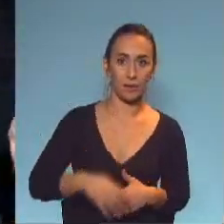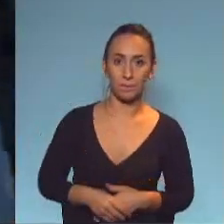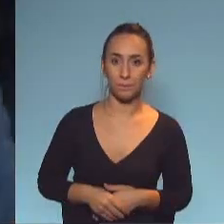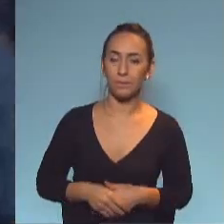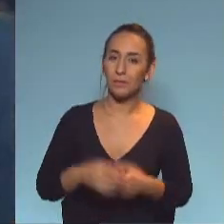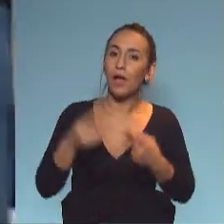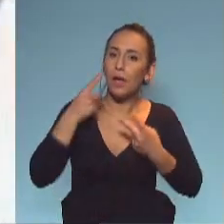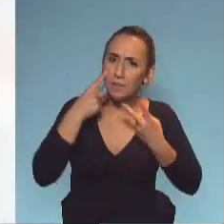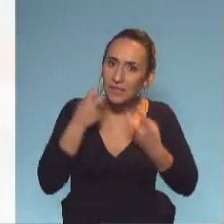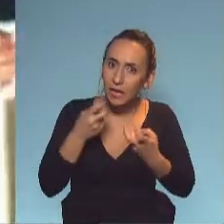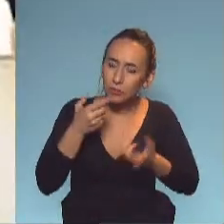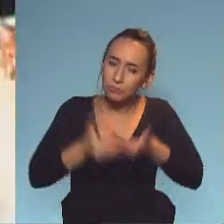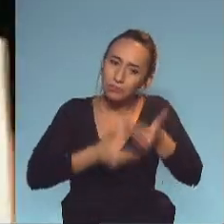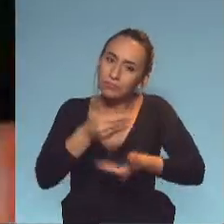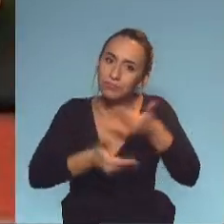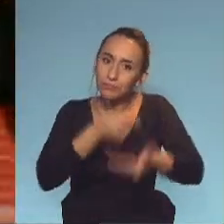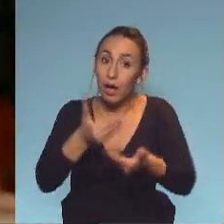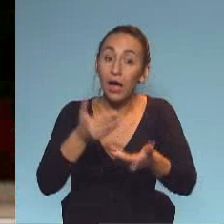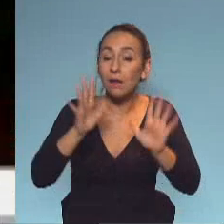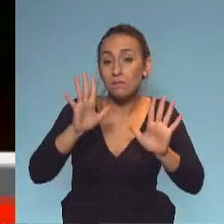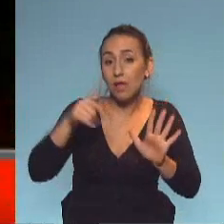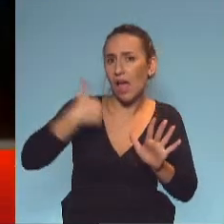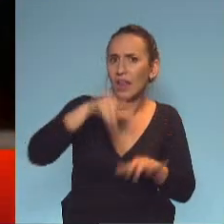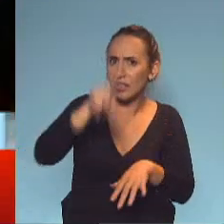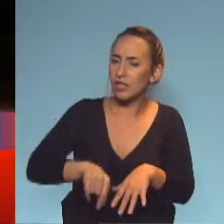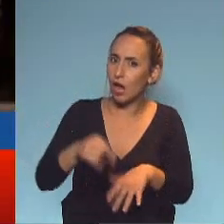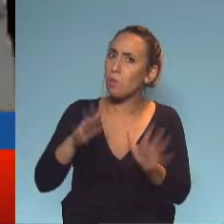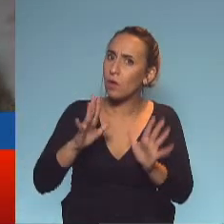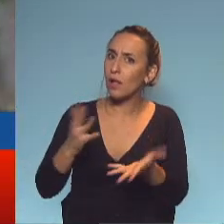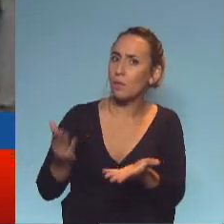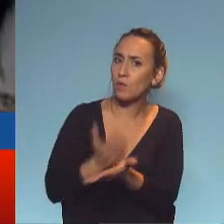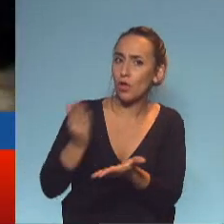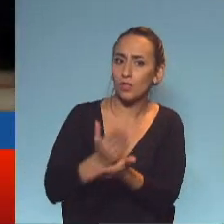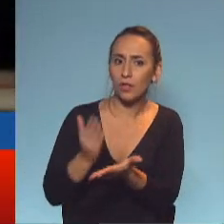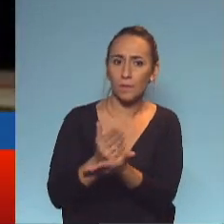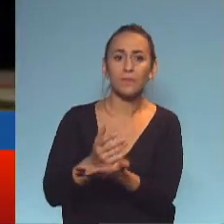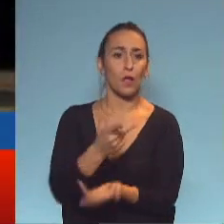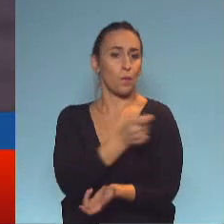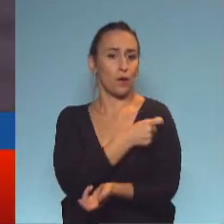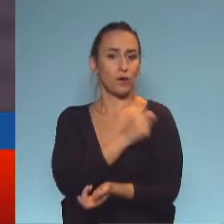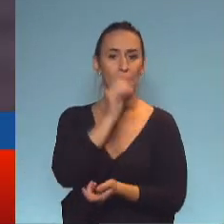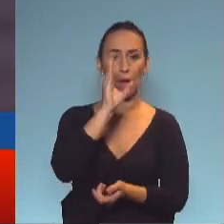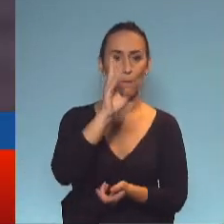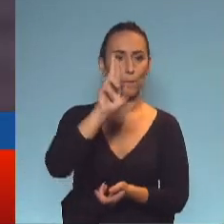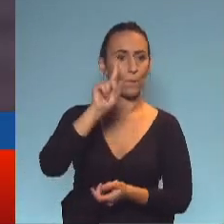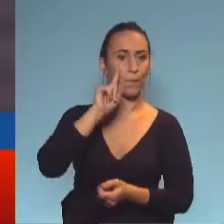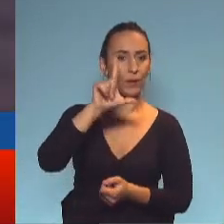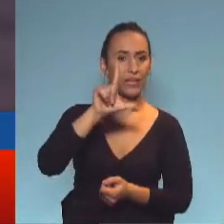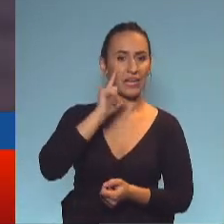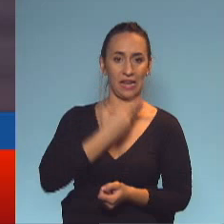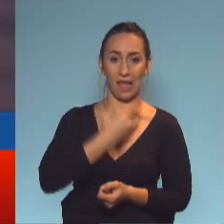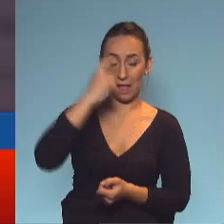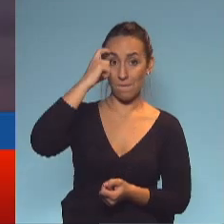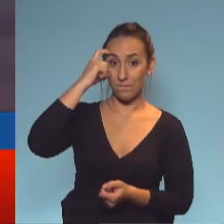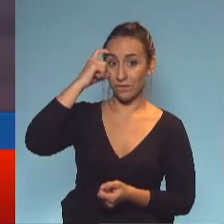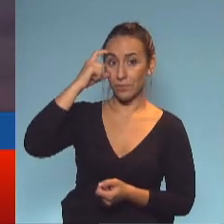Avanzar en la investigación para la producción y posible fabricación en la Argentina de la vacuna israelí Brilife contra la COVID-19. Ese es el